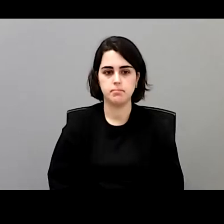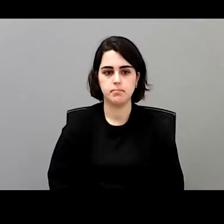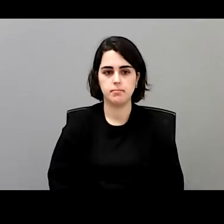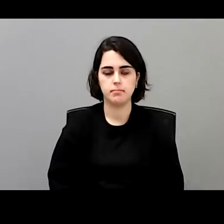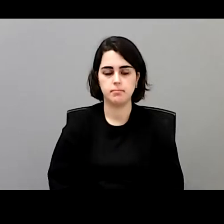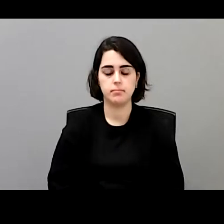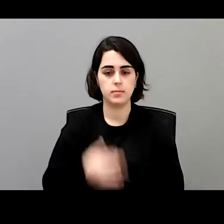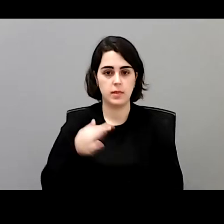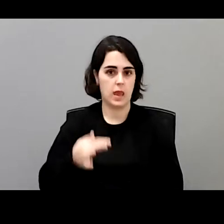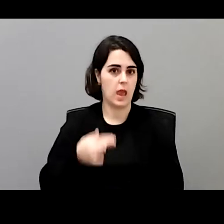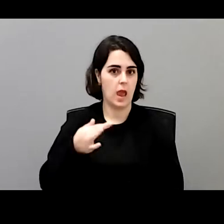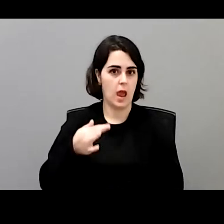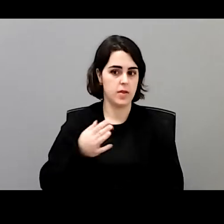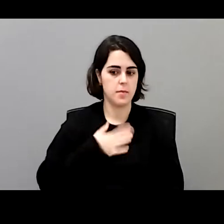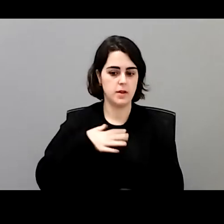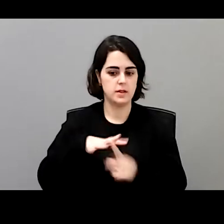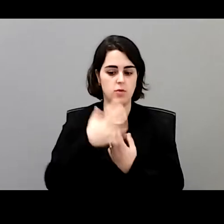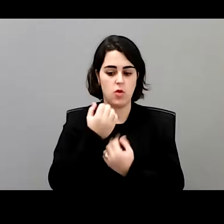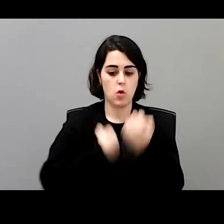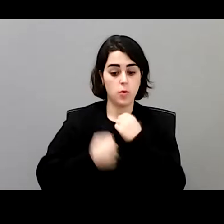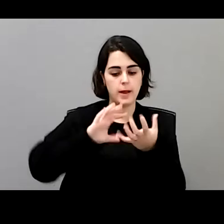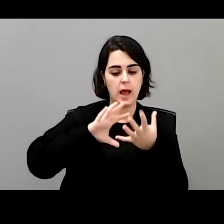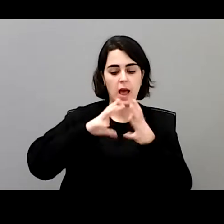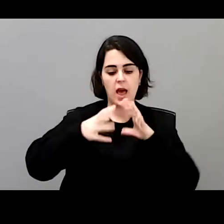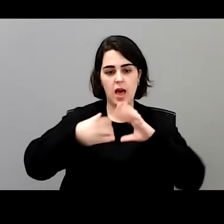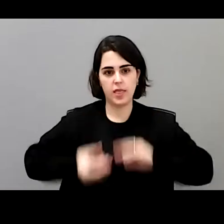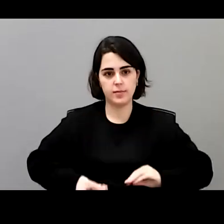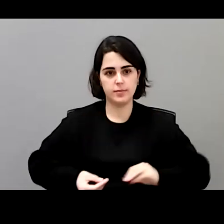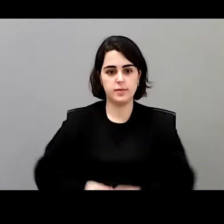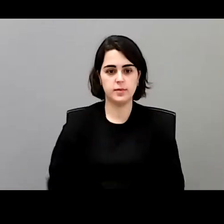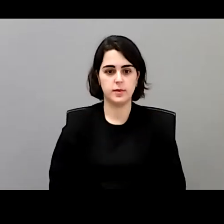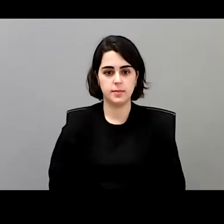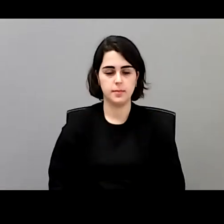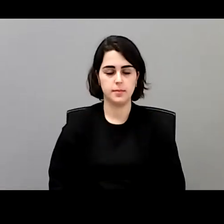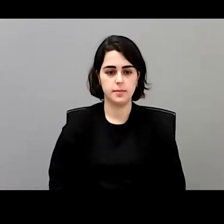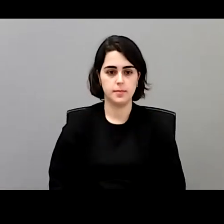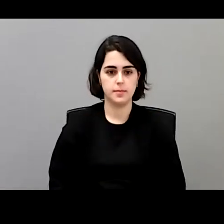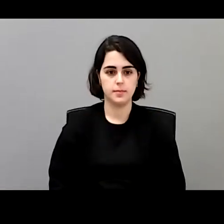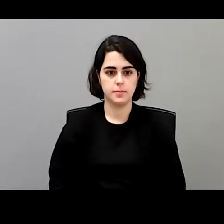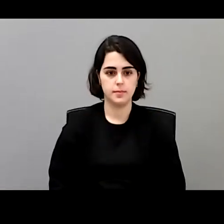Y que se adapte a mi situación económica. ¿Lo repetimos todo junto?